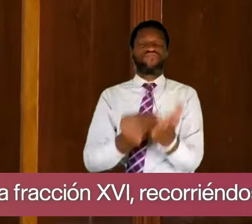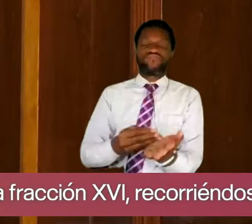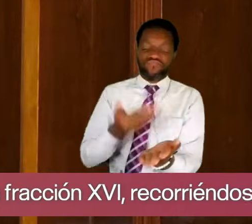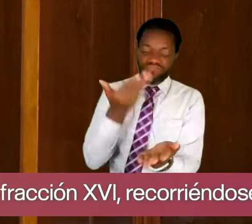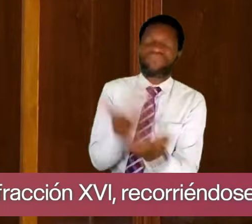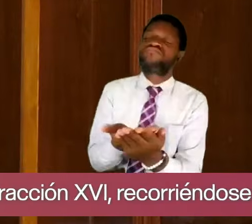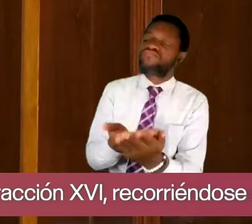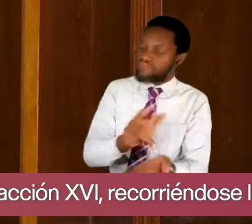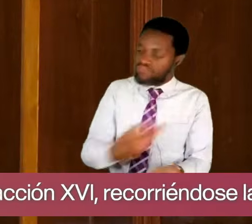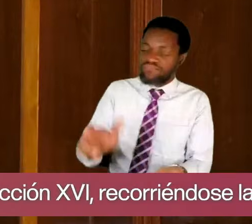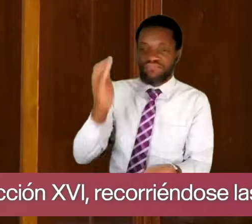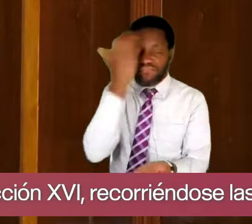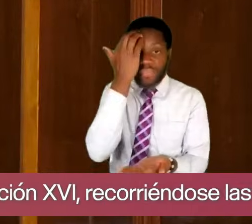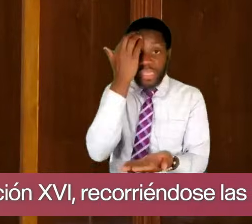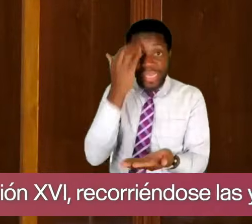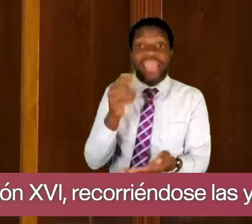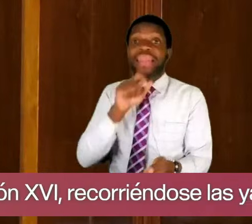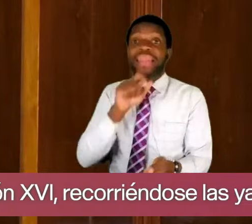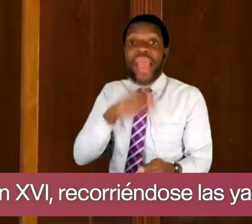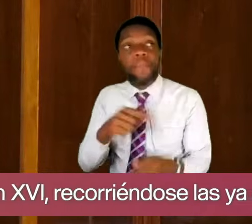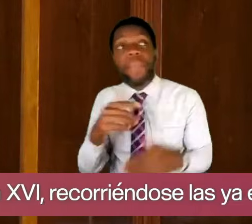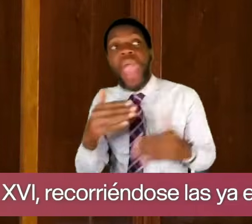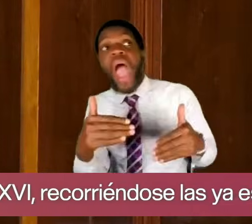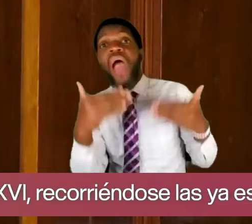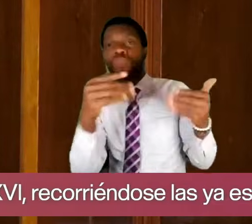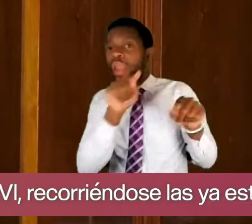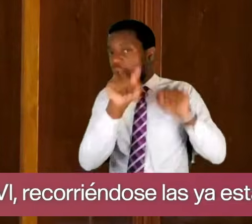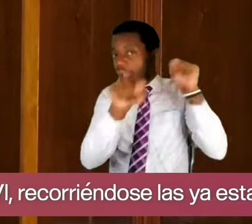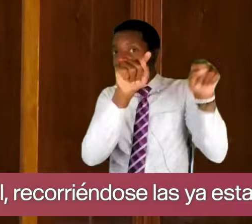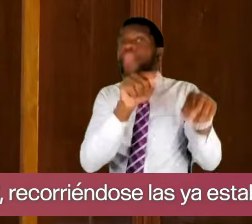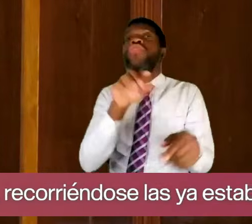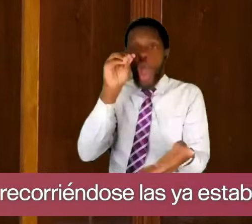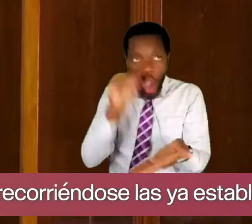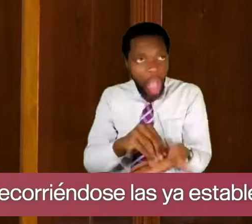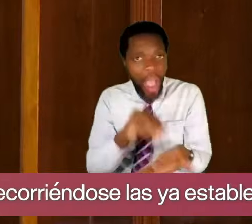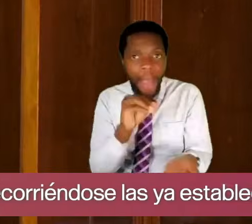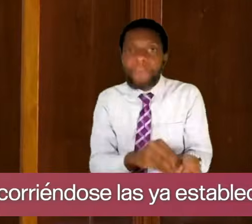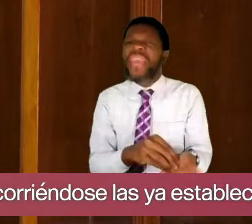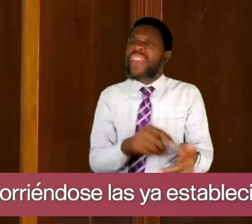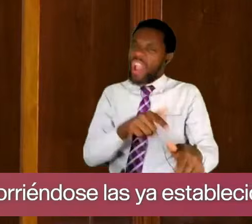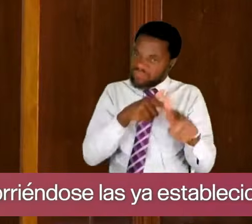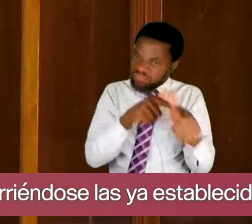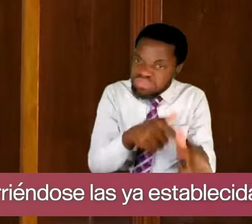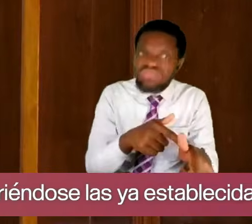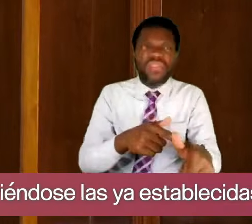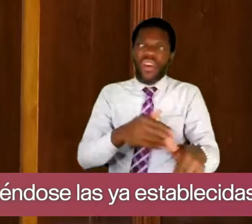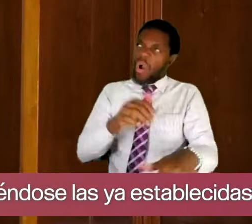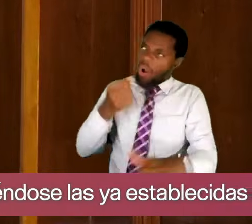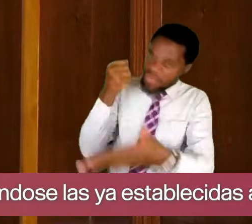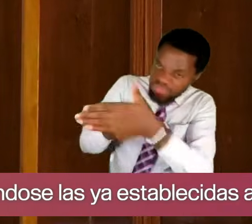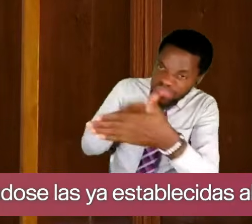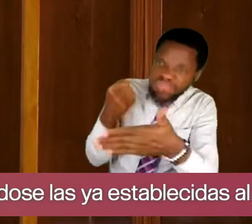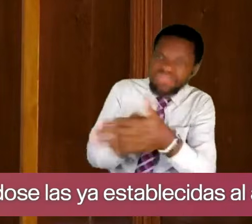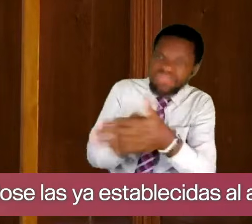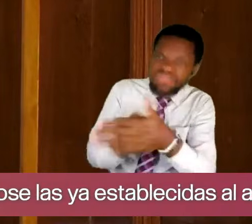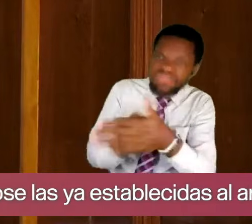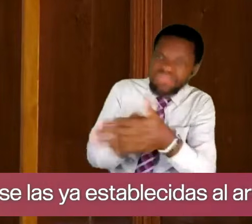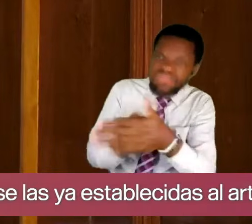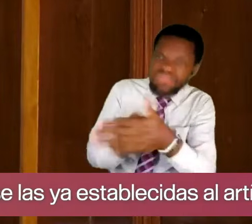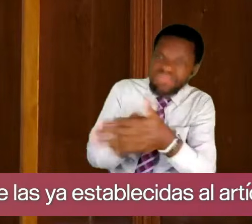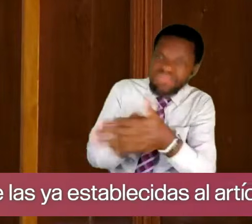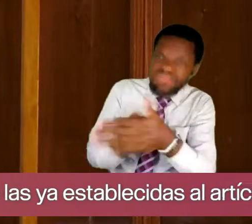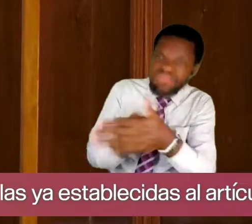allá afuera siguen buscando, siguen exigiendo, siguen luchando, siguen esperando